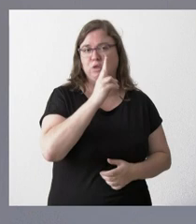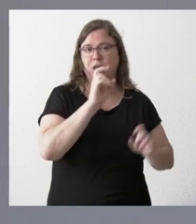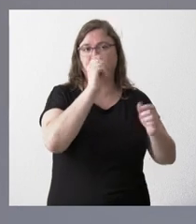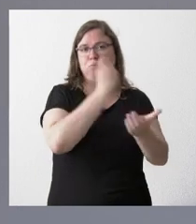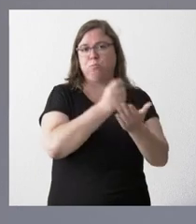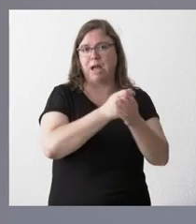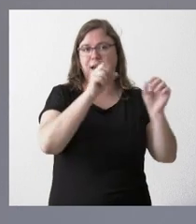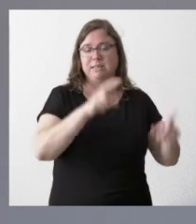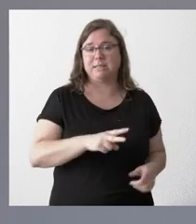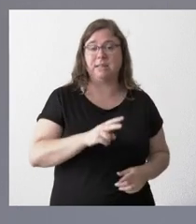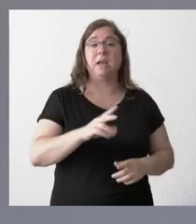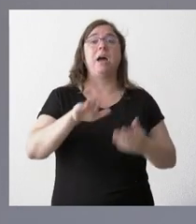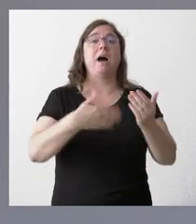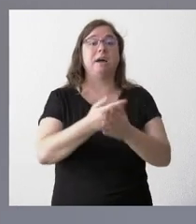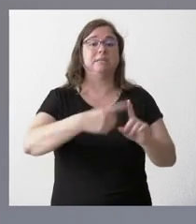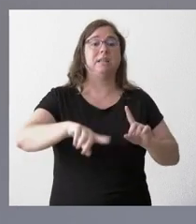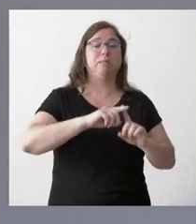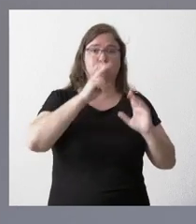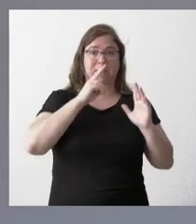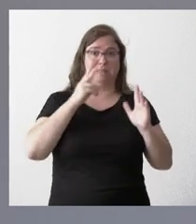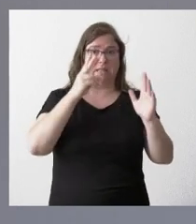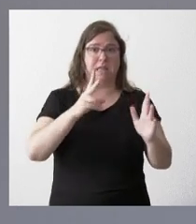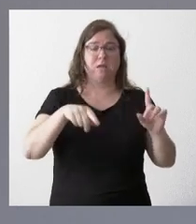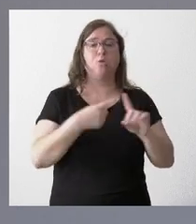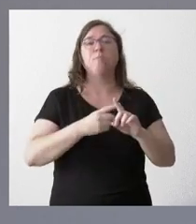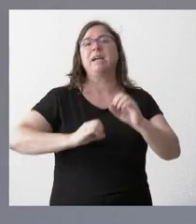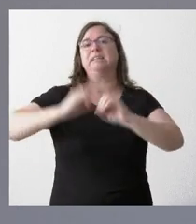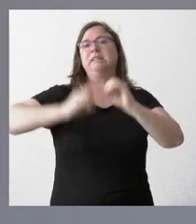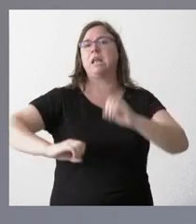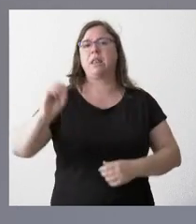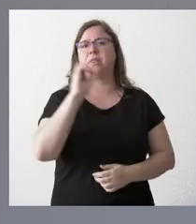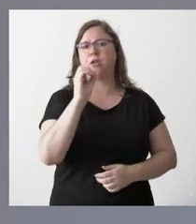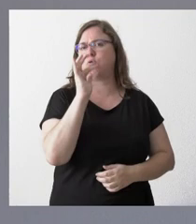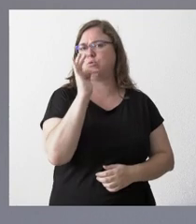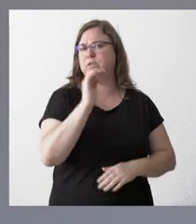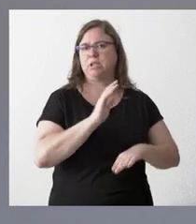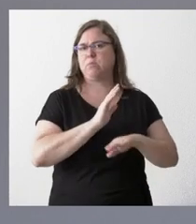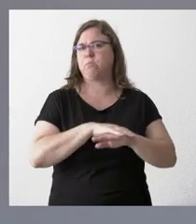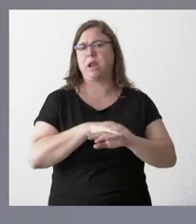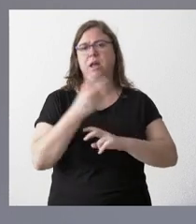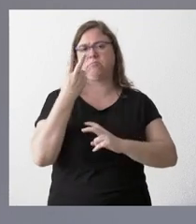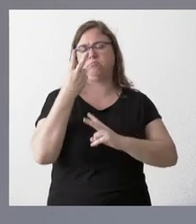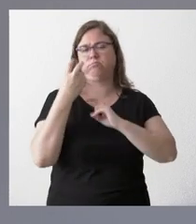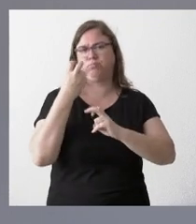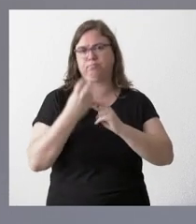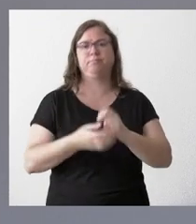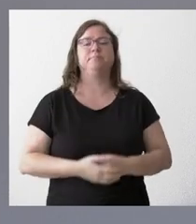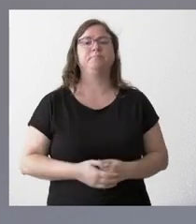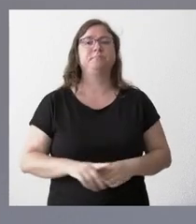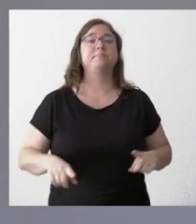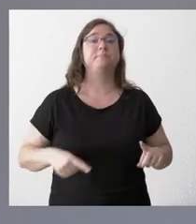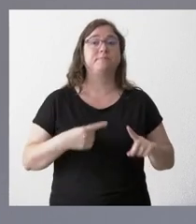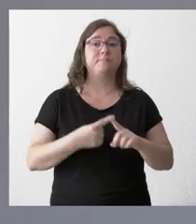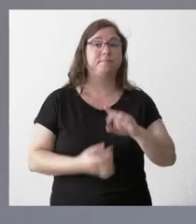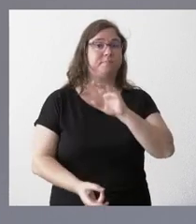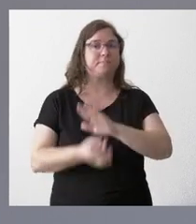de amortización, con un tipo de interés cero, lo cual es muy ventajoso en un contexto de incremento de tipos de interés. La relativa creación de